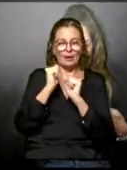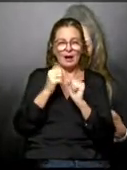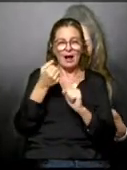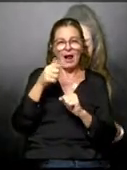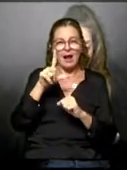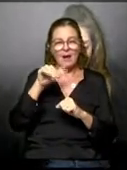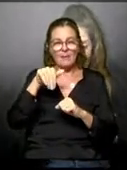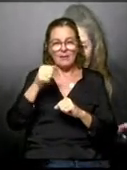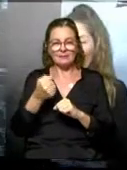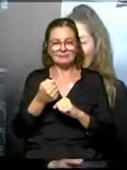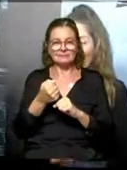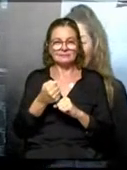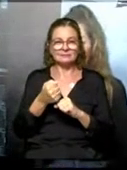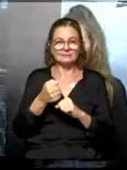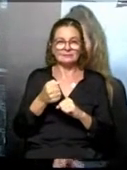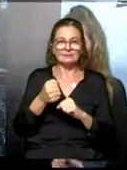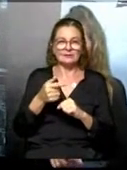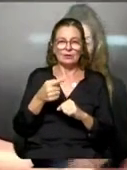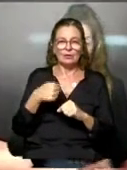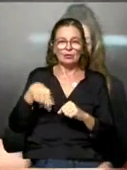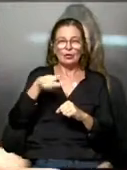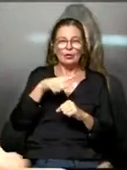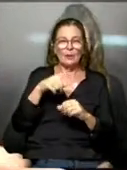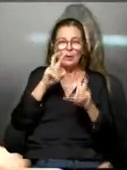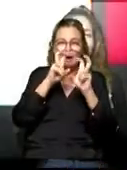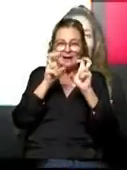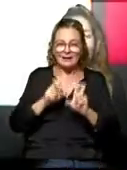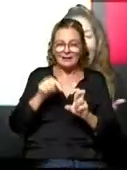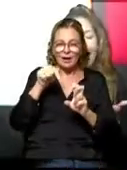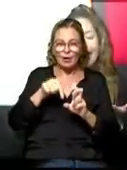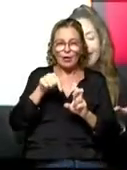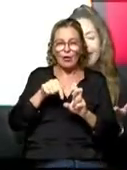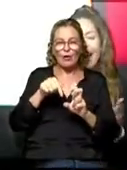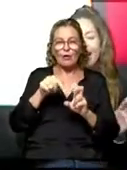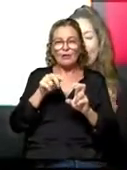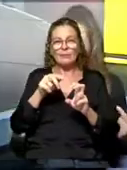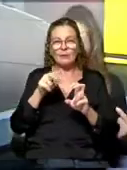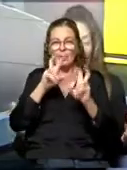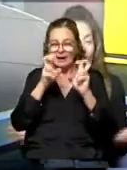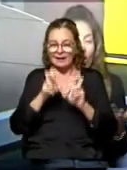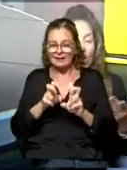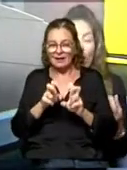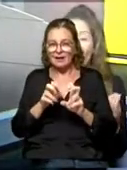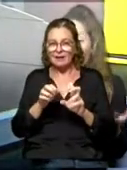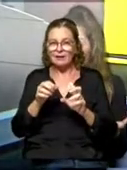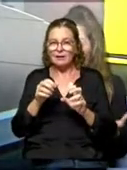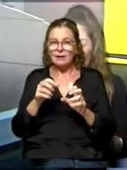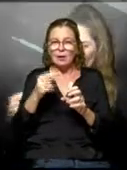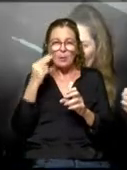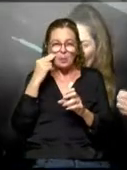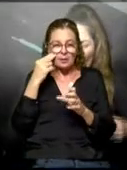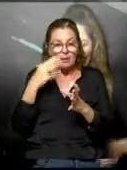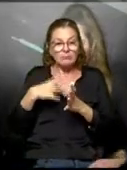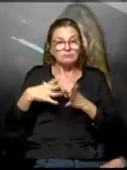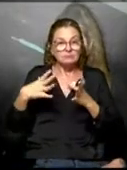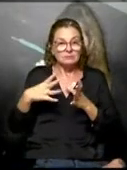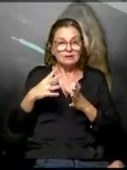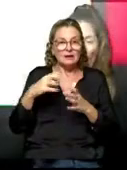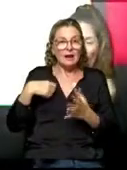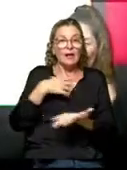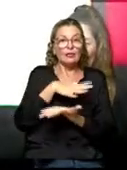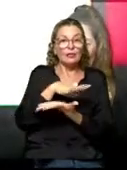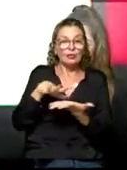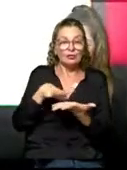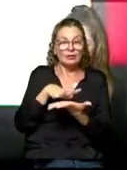Espino. Con ellos vamos a analizar, hoy ellos van a analizar en realidad los grandes problemas que hoy presenta la sociedad.